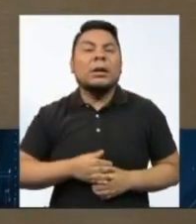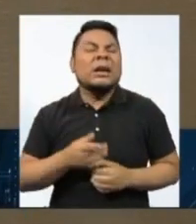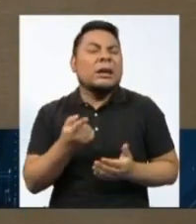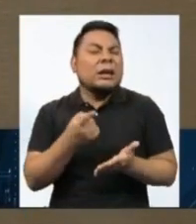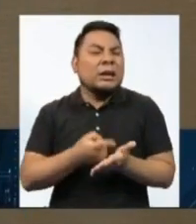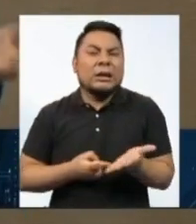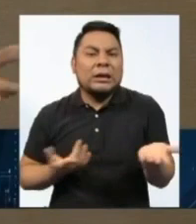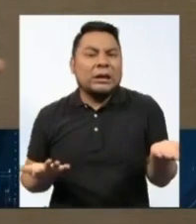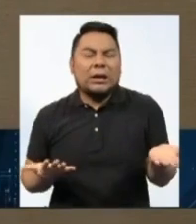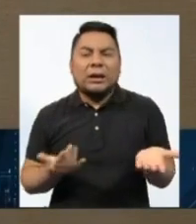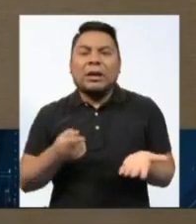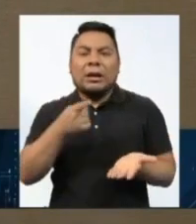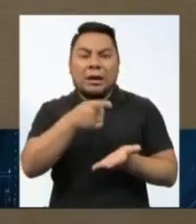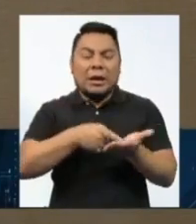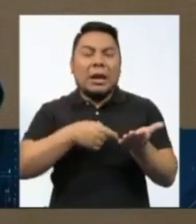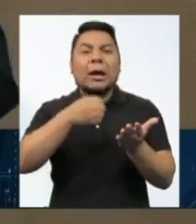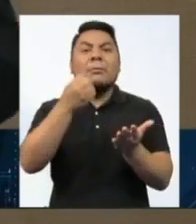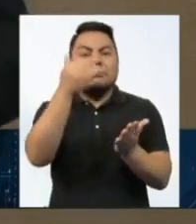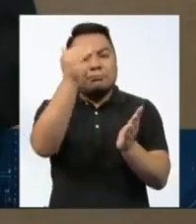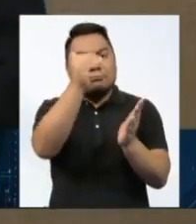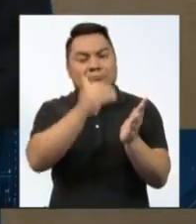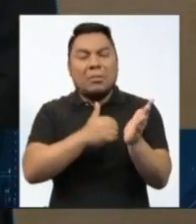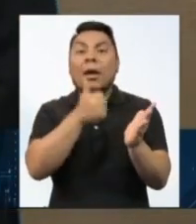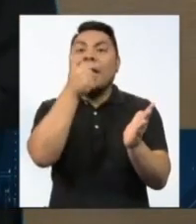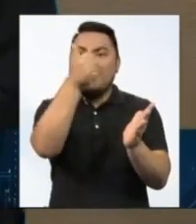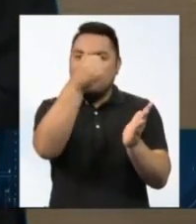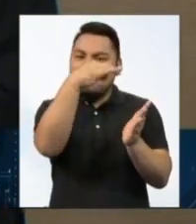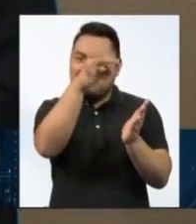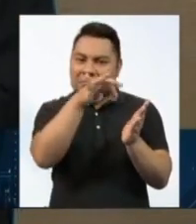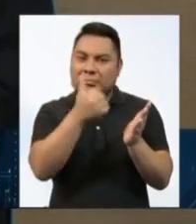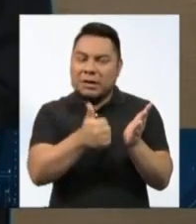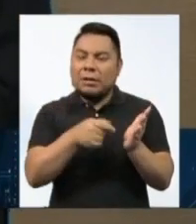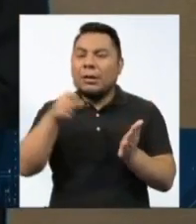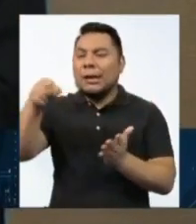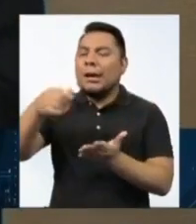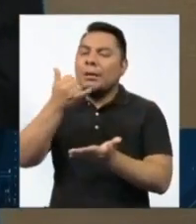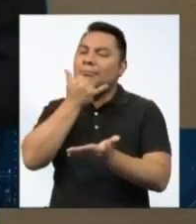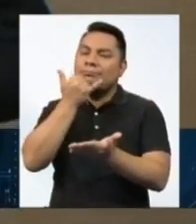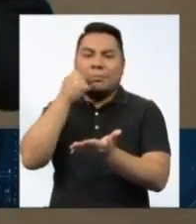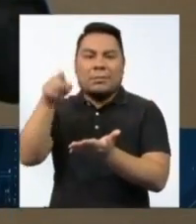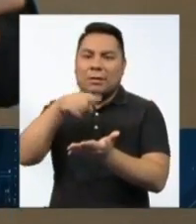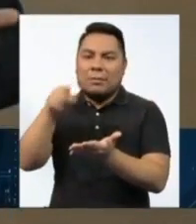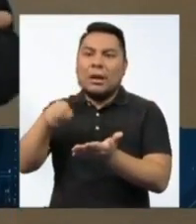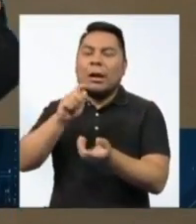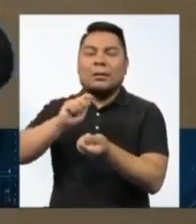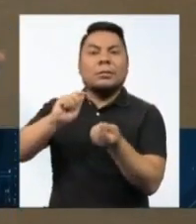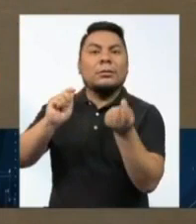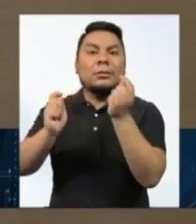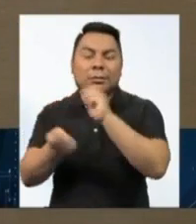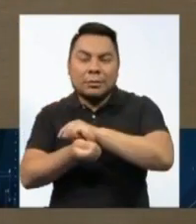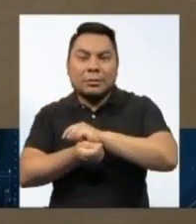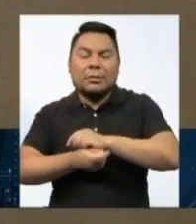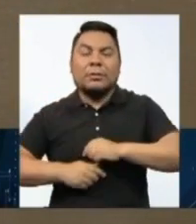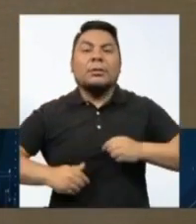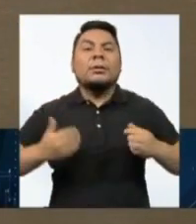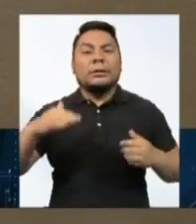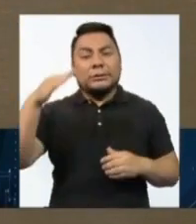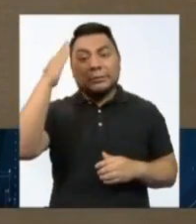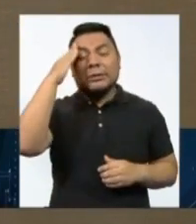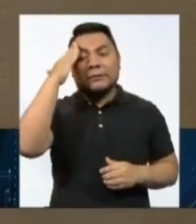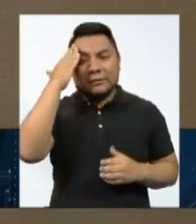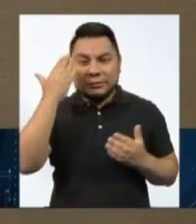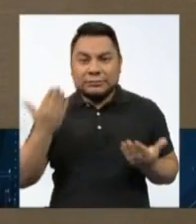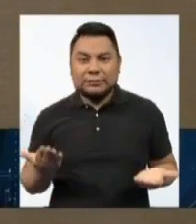cosa se está haciendo bien y qué cosa se está haciendo mal para corregirla, sabiendo las competencias de que